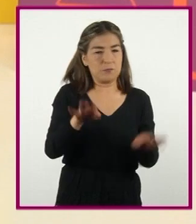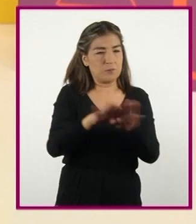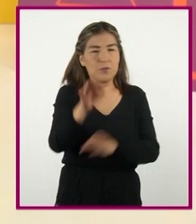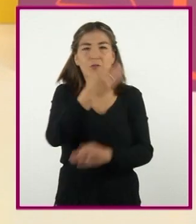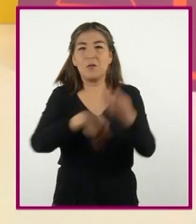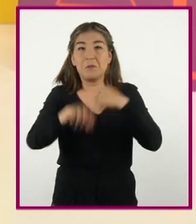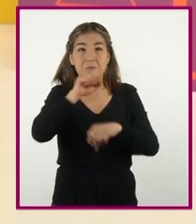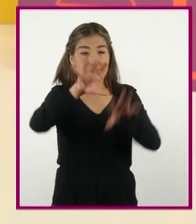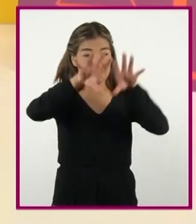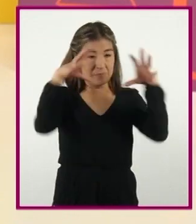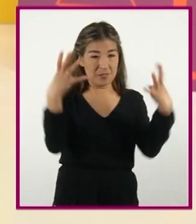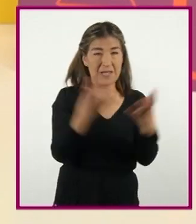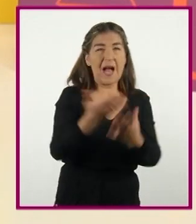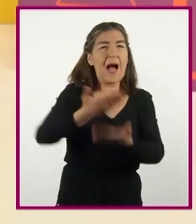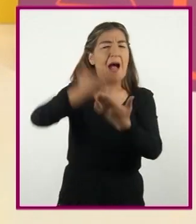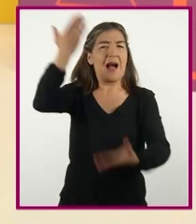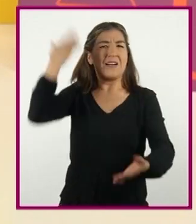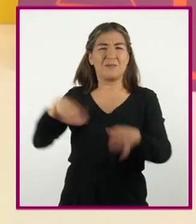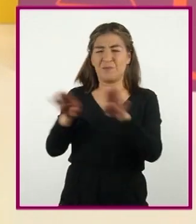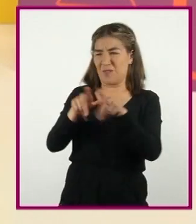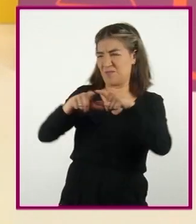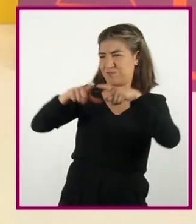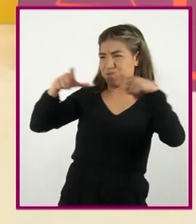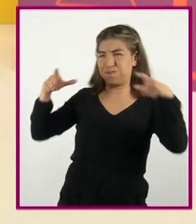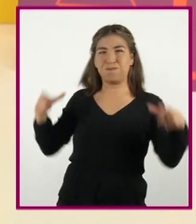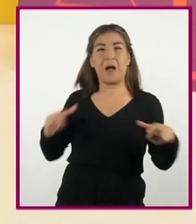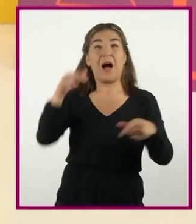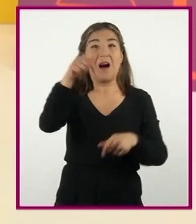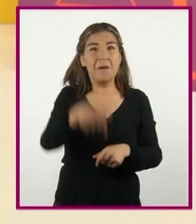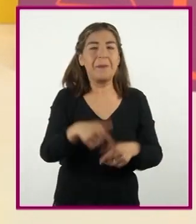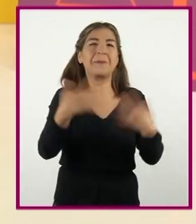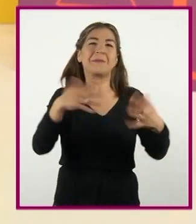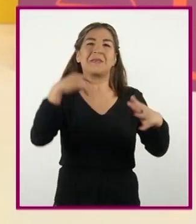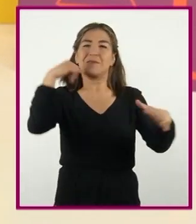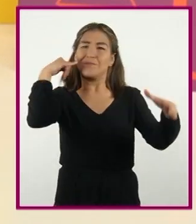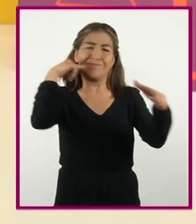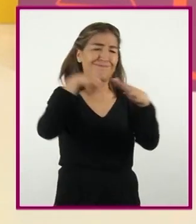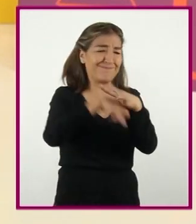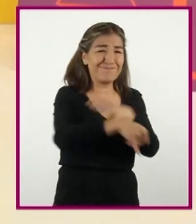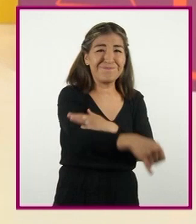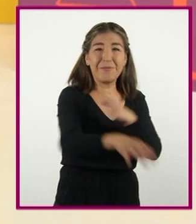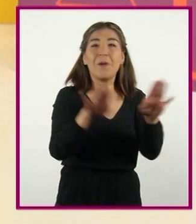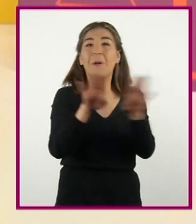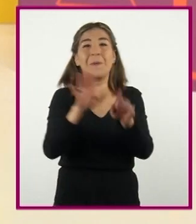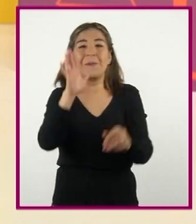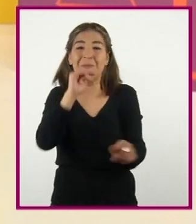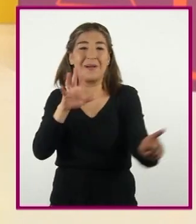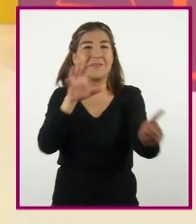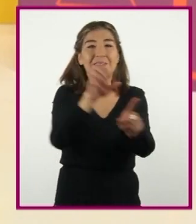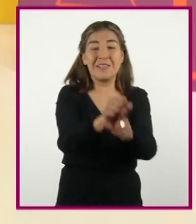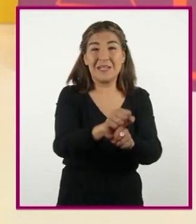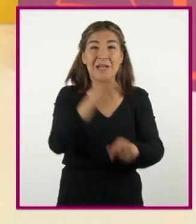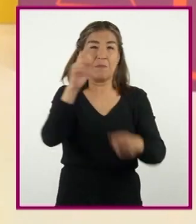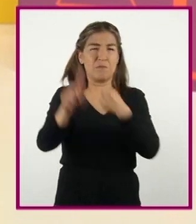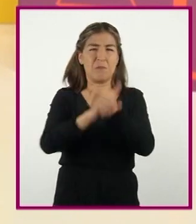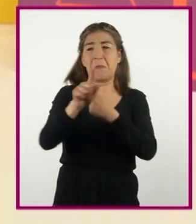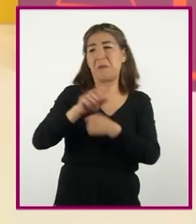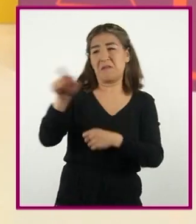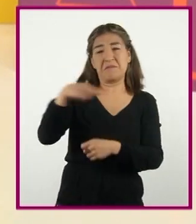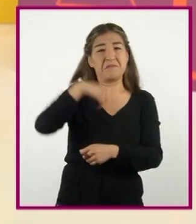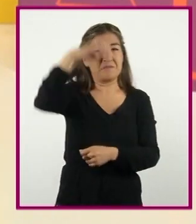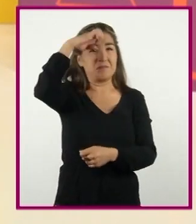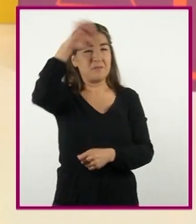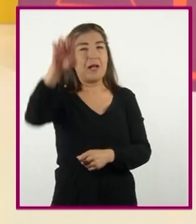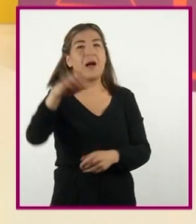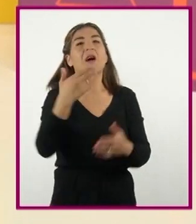antes parecía inmenso, lo hemos descubierto finito, limitado. Los problemas que nos parecían ajenos,